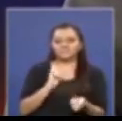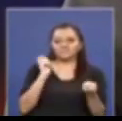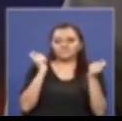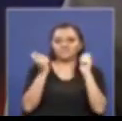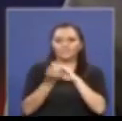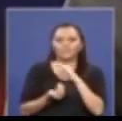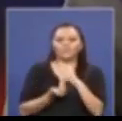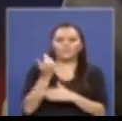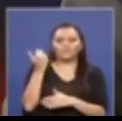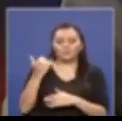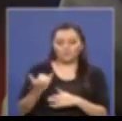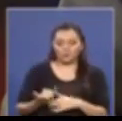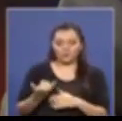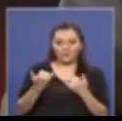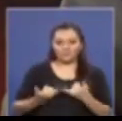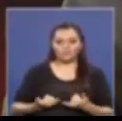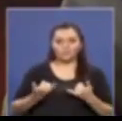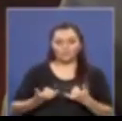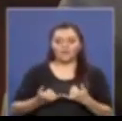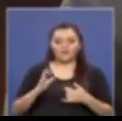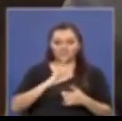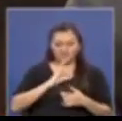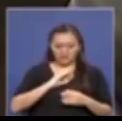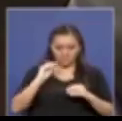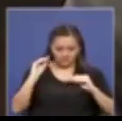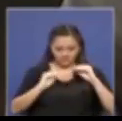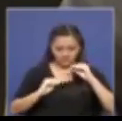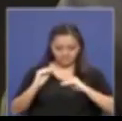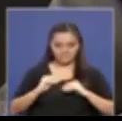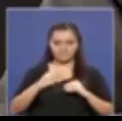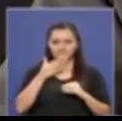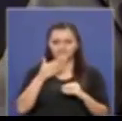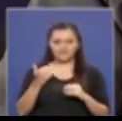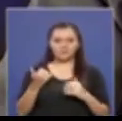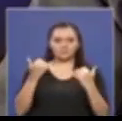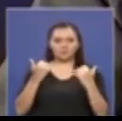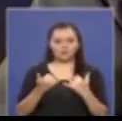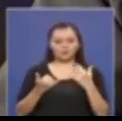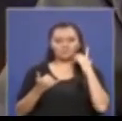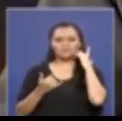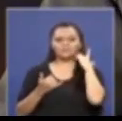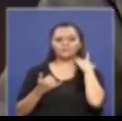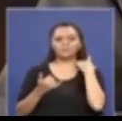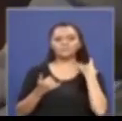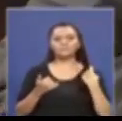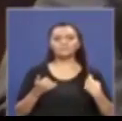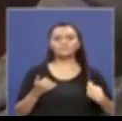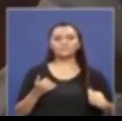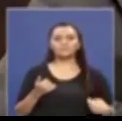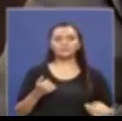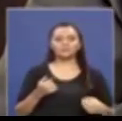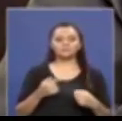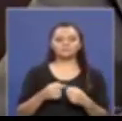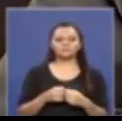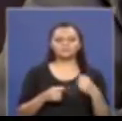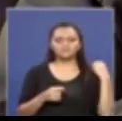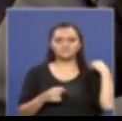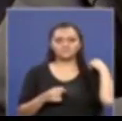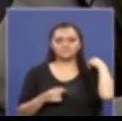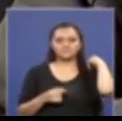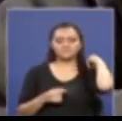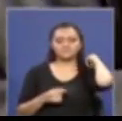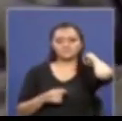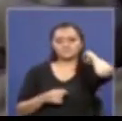código de vanguardia, muy técnico, que creo que, bueno, aquí, hasta si yo digo está soleado, saldrá alguien